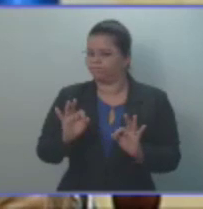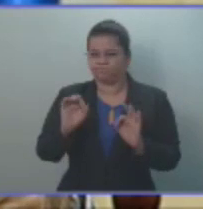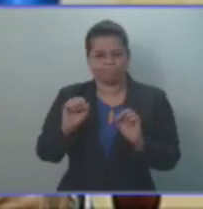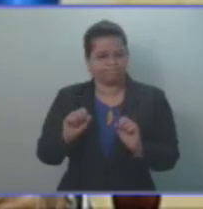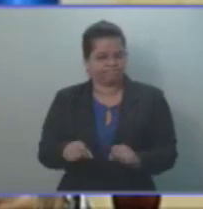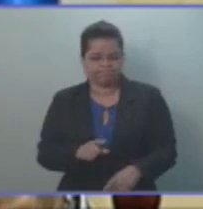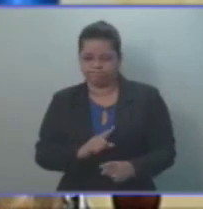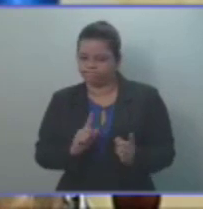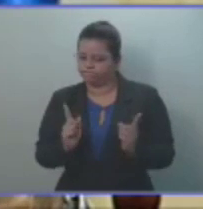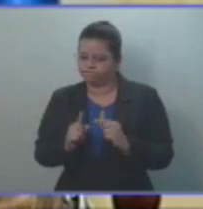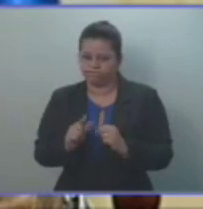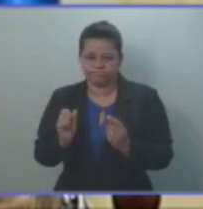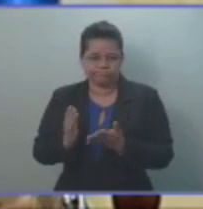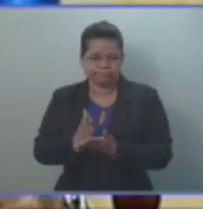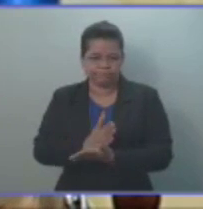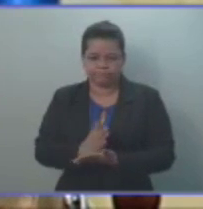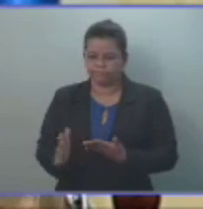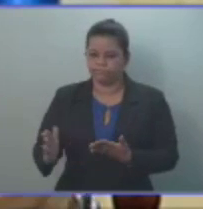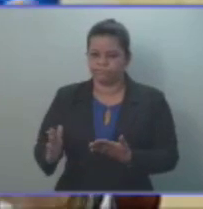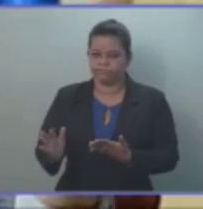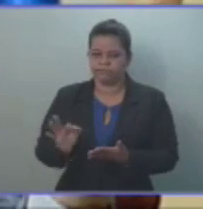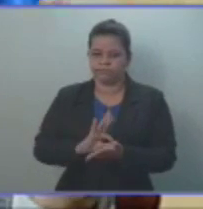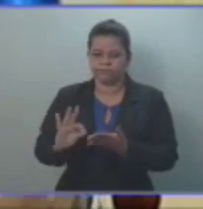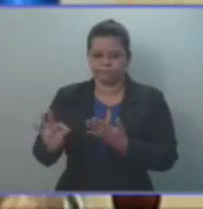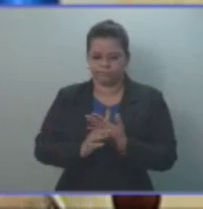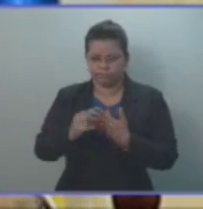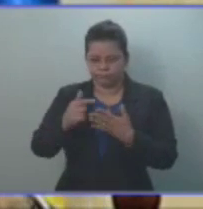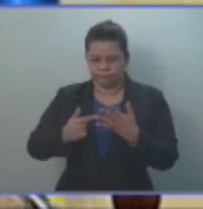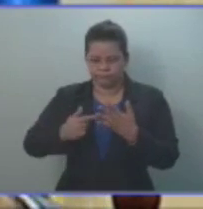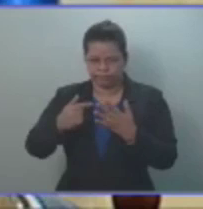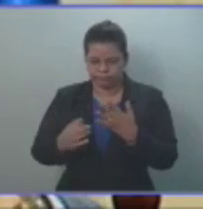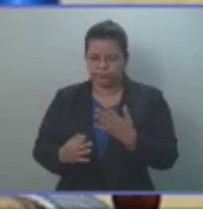observado el decreto en caso de